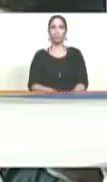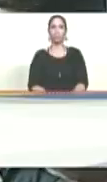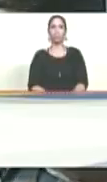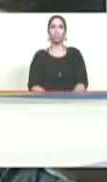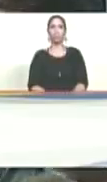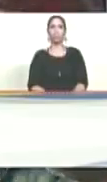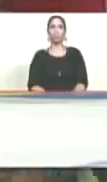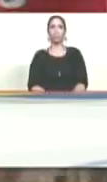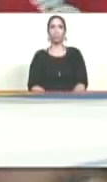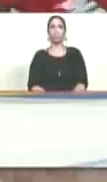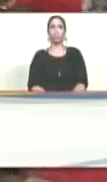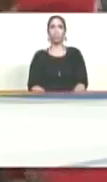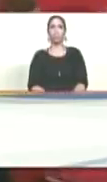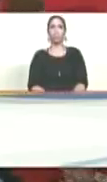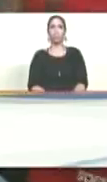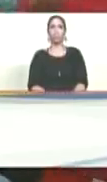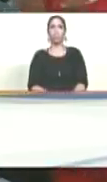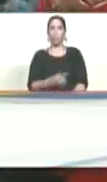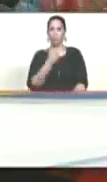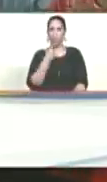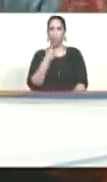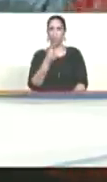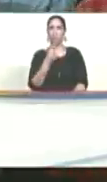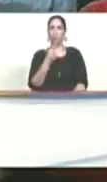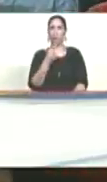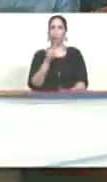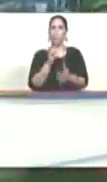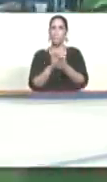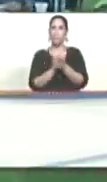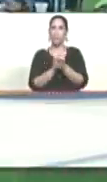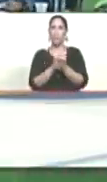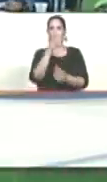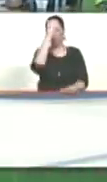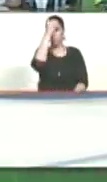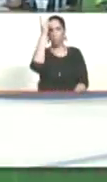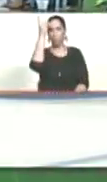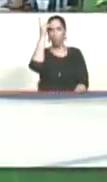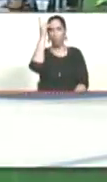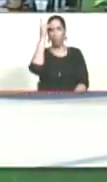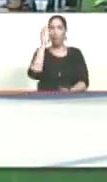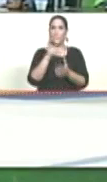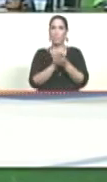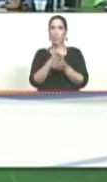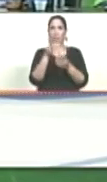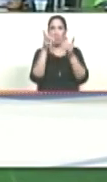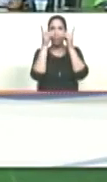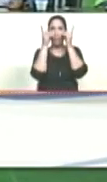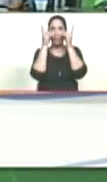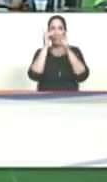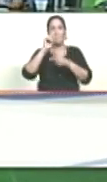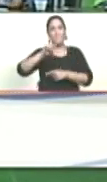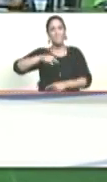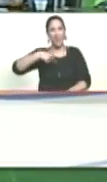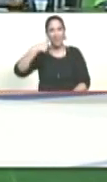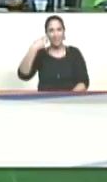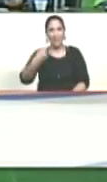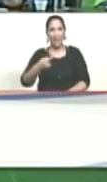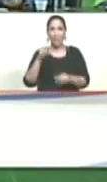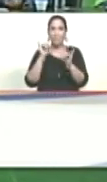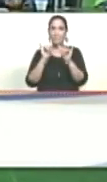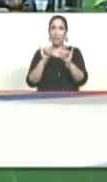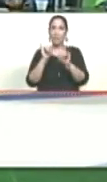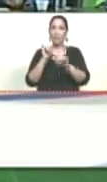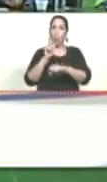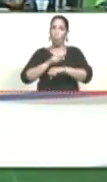Y le he planteado al compañero Diosdado y a la compañera Delcy que mañana mismo, en horas